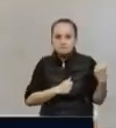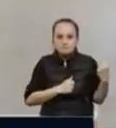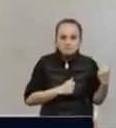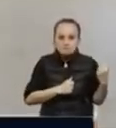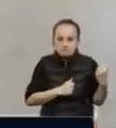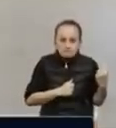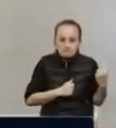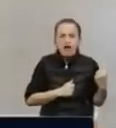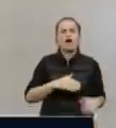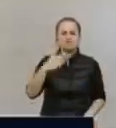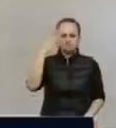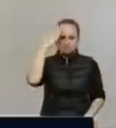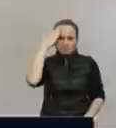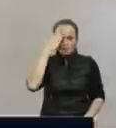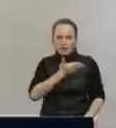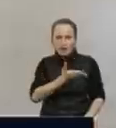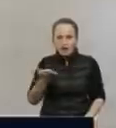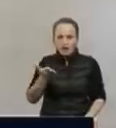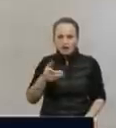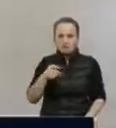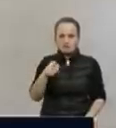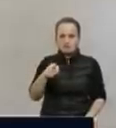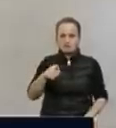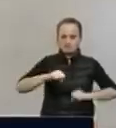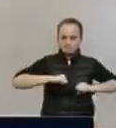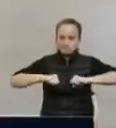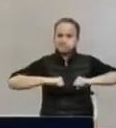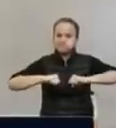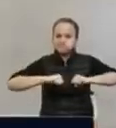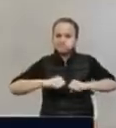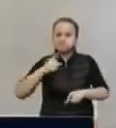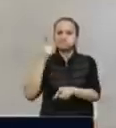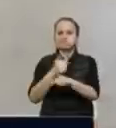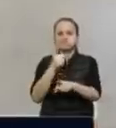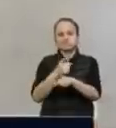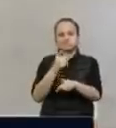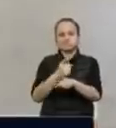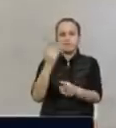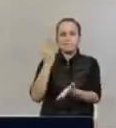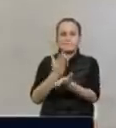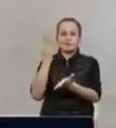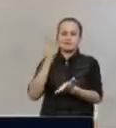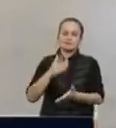sabíamos que podría generarse la reacción que efectivamente se dio.